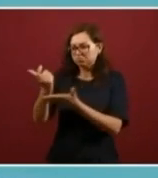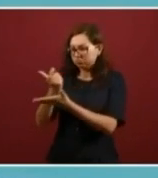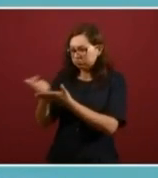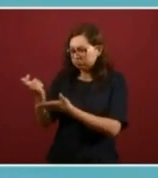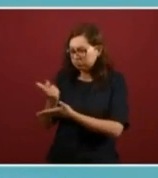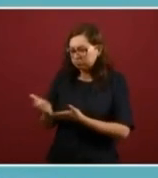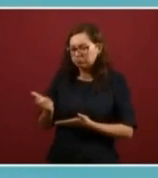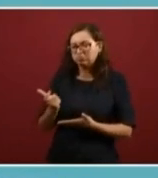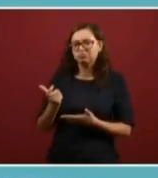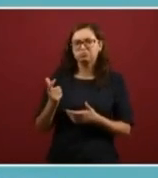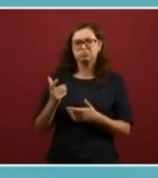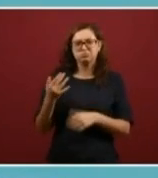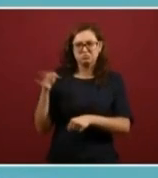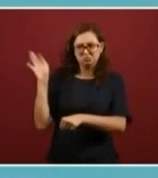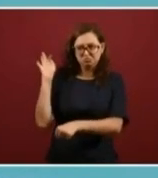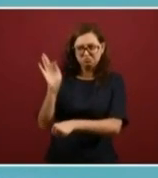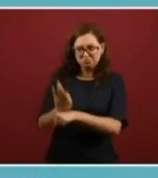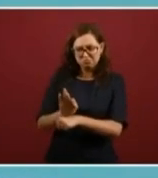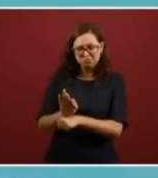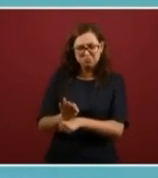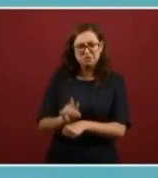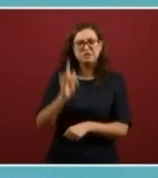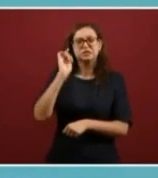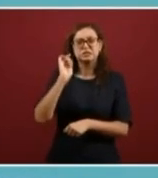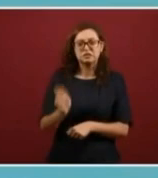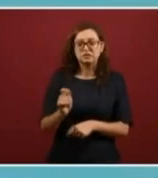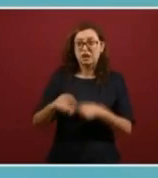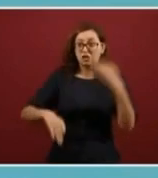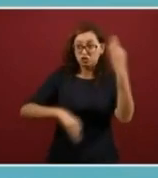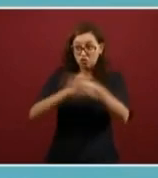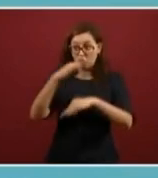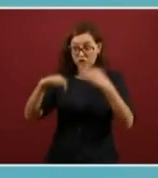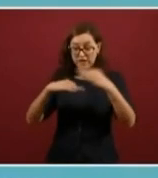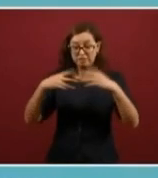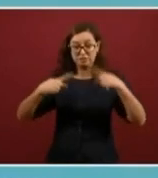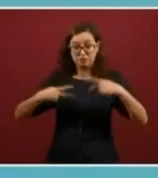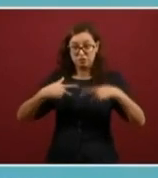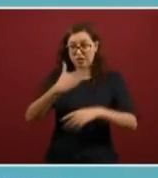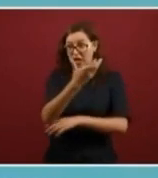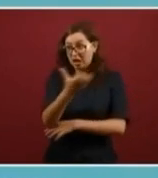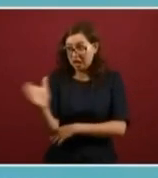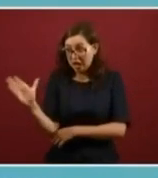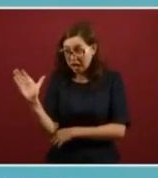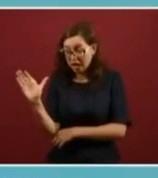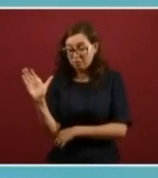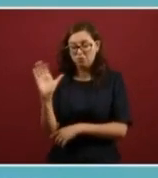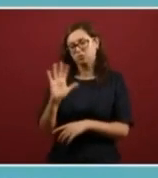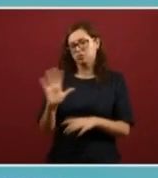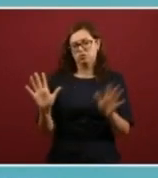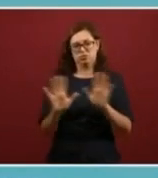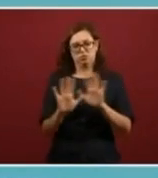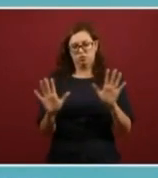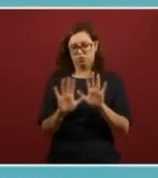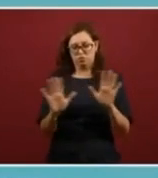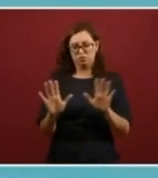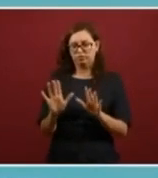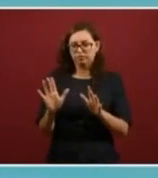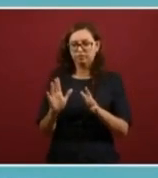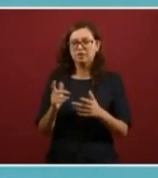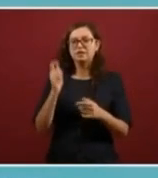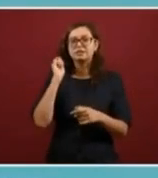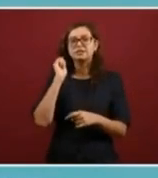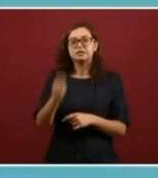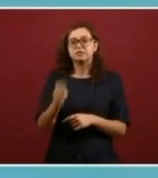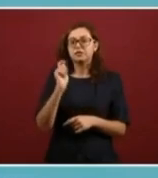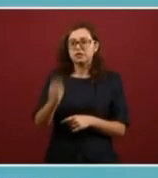los productores ni la totalidad de las cosechas. Cuando decimos no es para todos los productores, no es para los